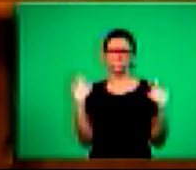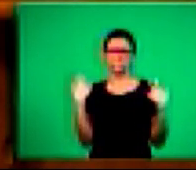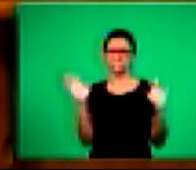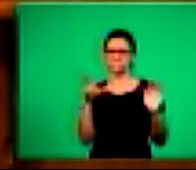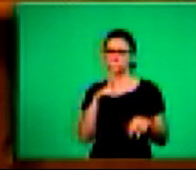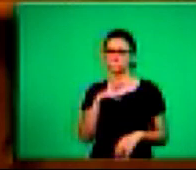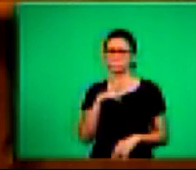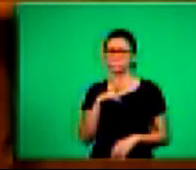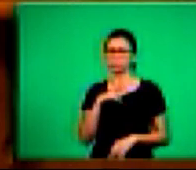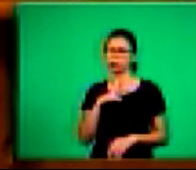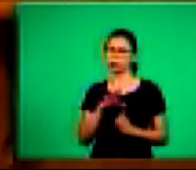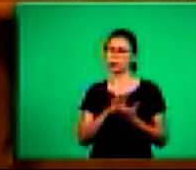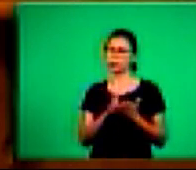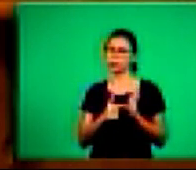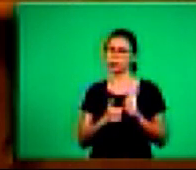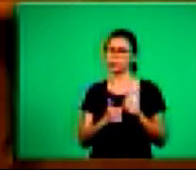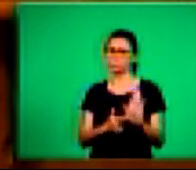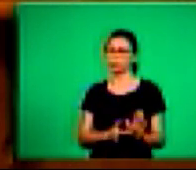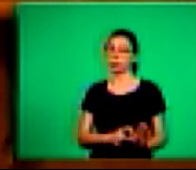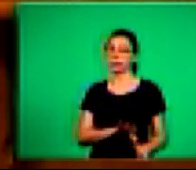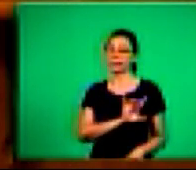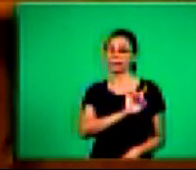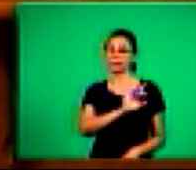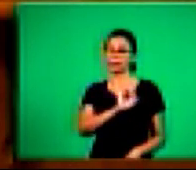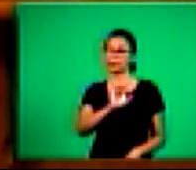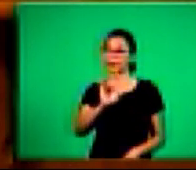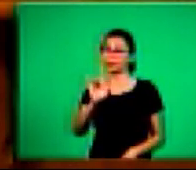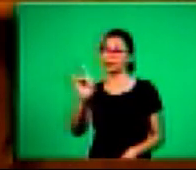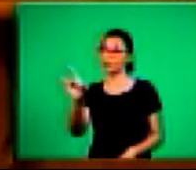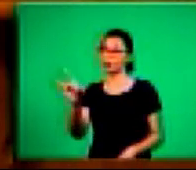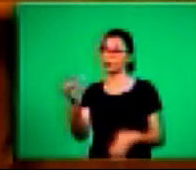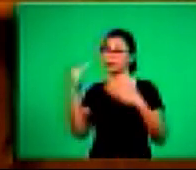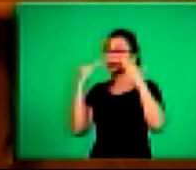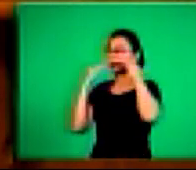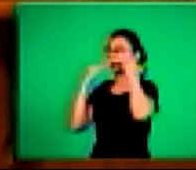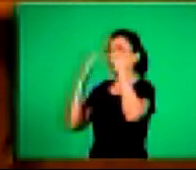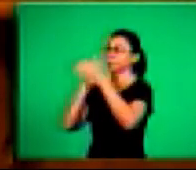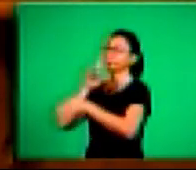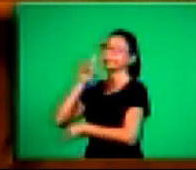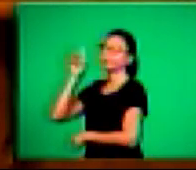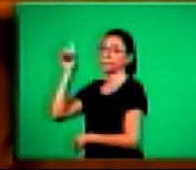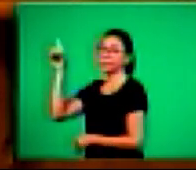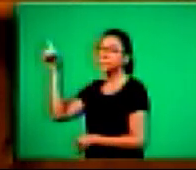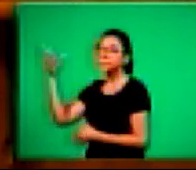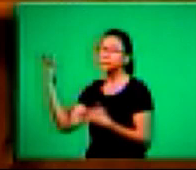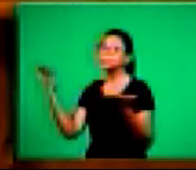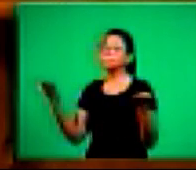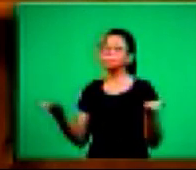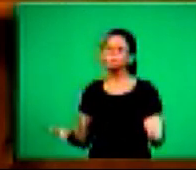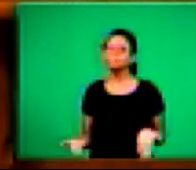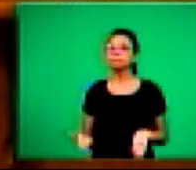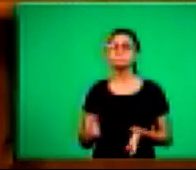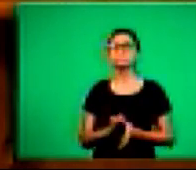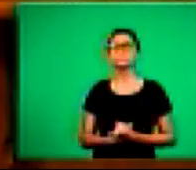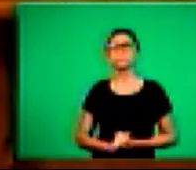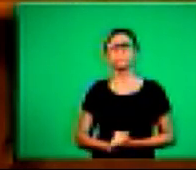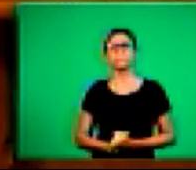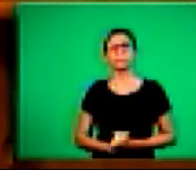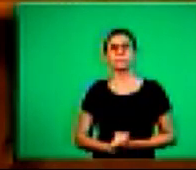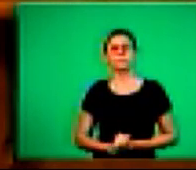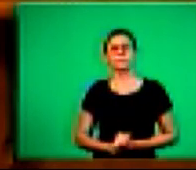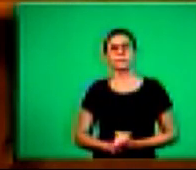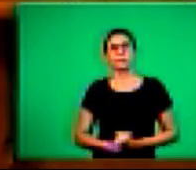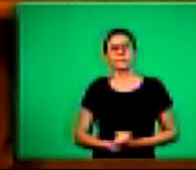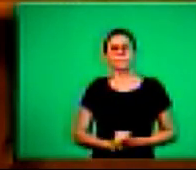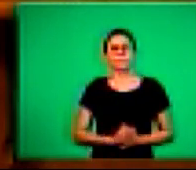cada uno dice la biblia dará cuenta de sí mismo a dios entonces yo no tengo que dar cuenta y vean sólo en la palabra de